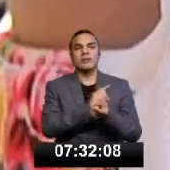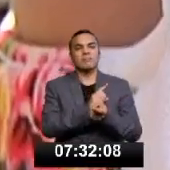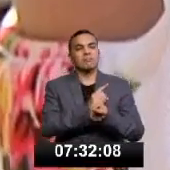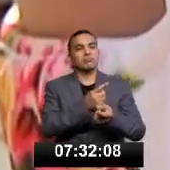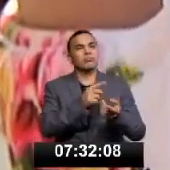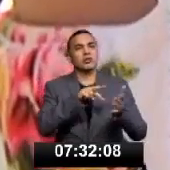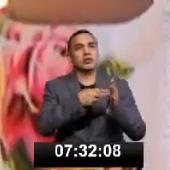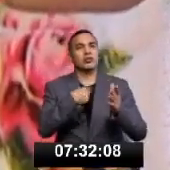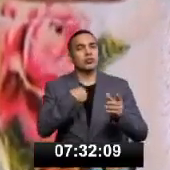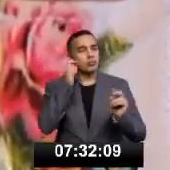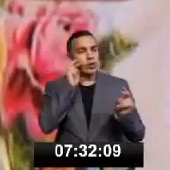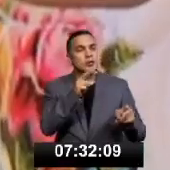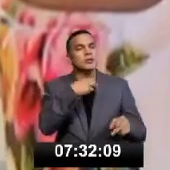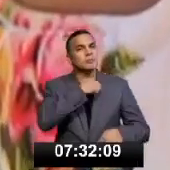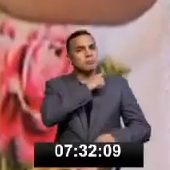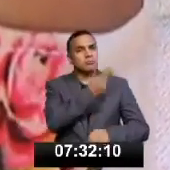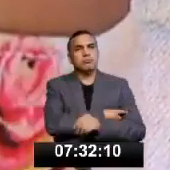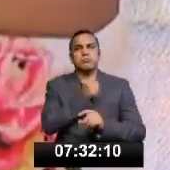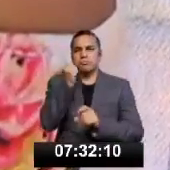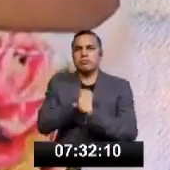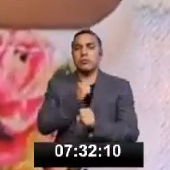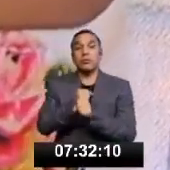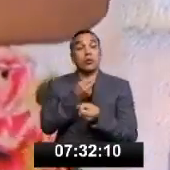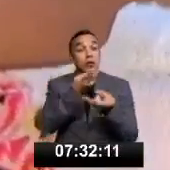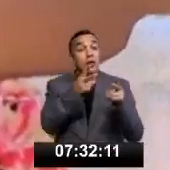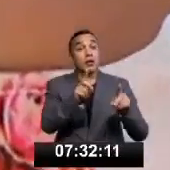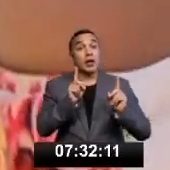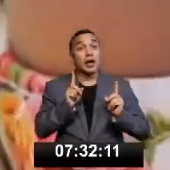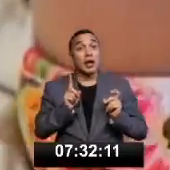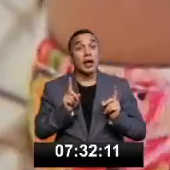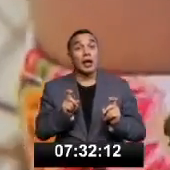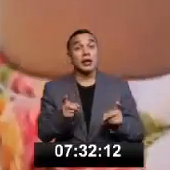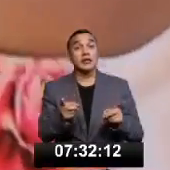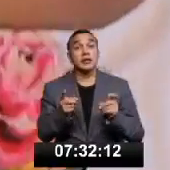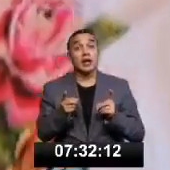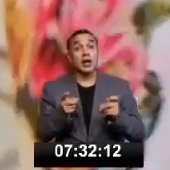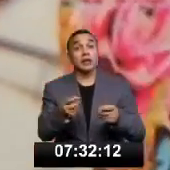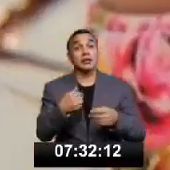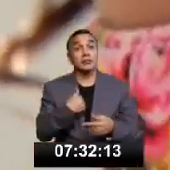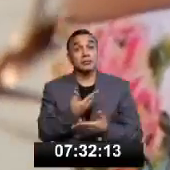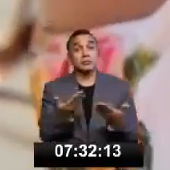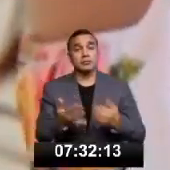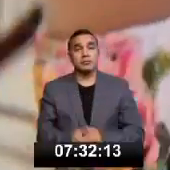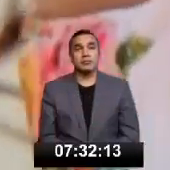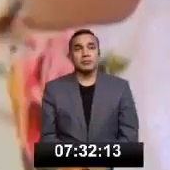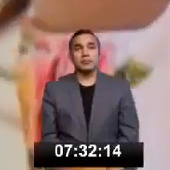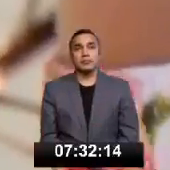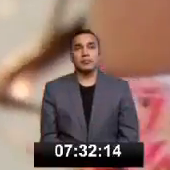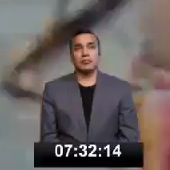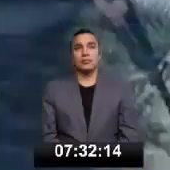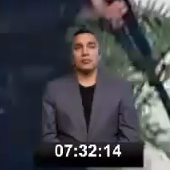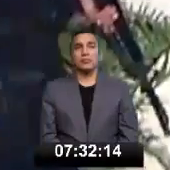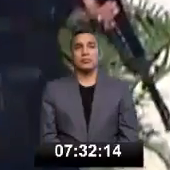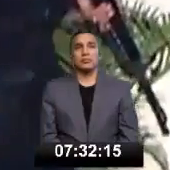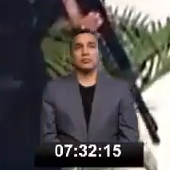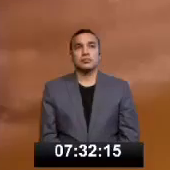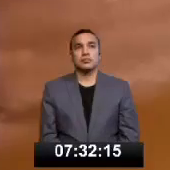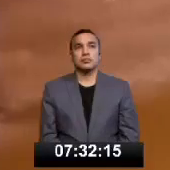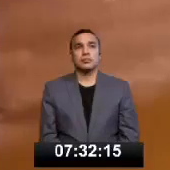las fuerzas incluso para superar un cáncer. Cristian Hidalgo, TC Televisión. Bueno, yo creo que